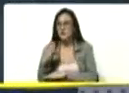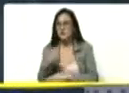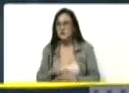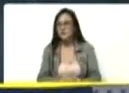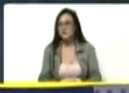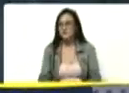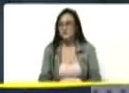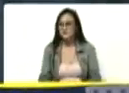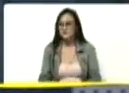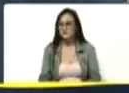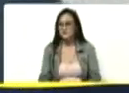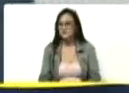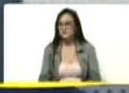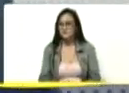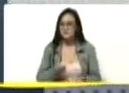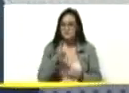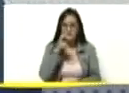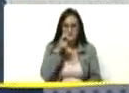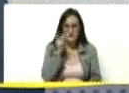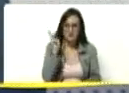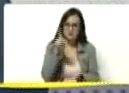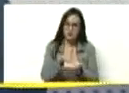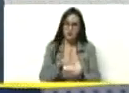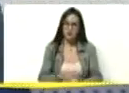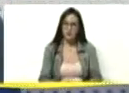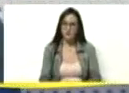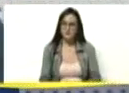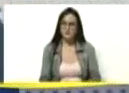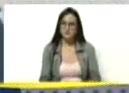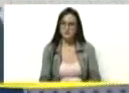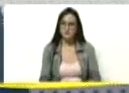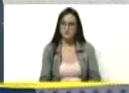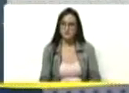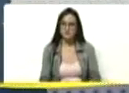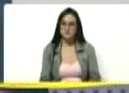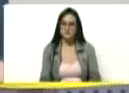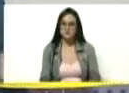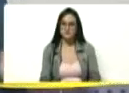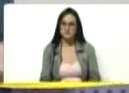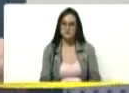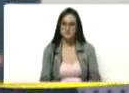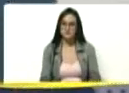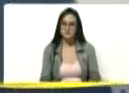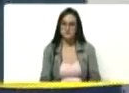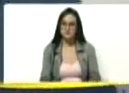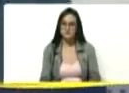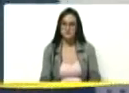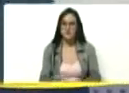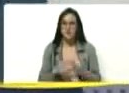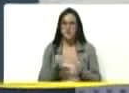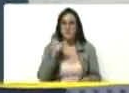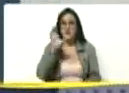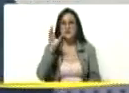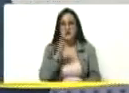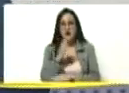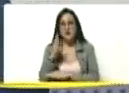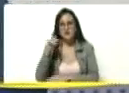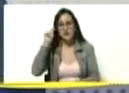dimos seguimiento al recorrido que hizo Miguel por todos los países del Caribe, que él nos